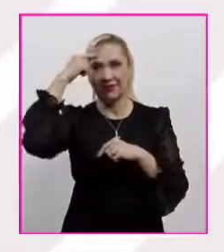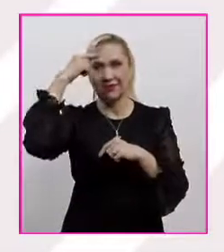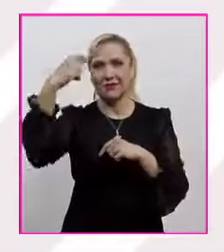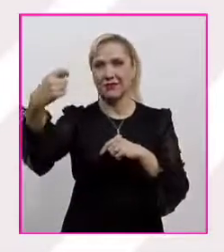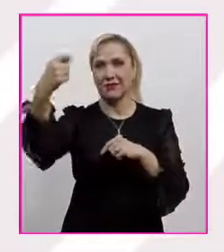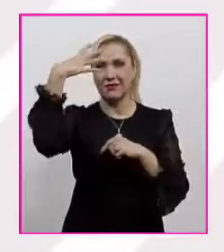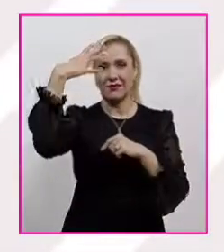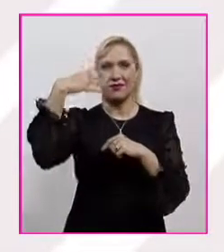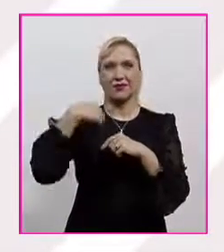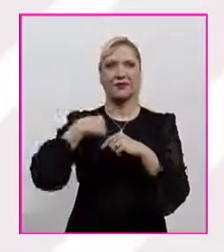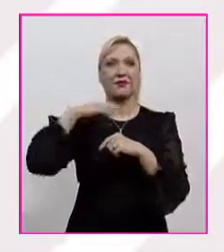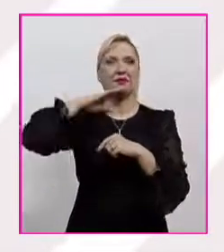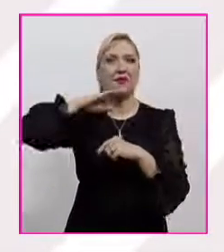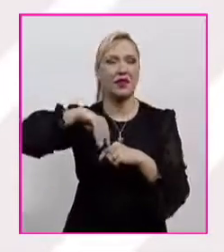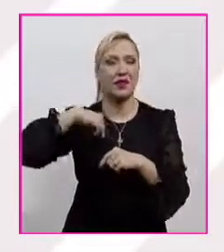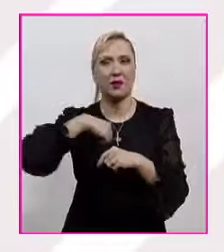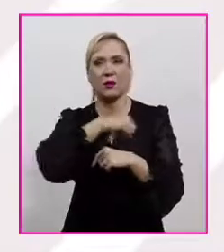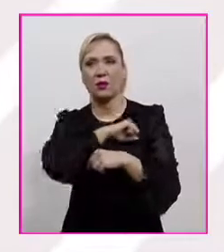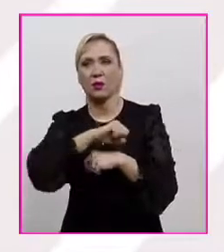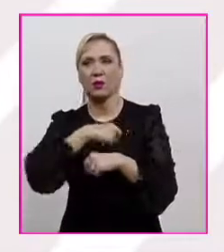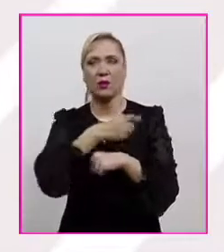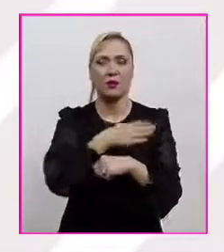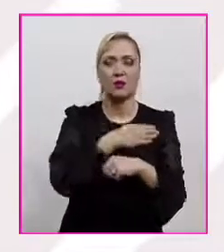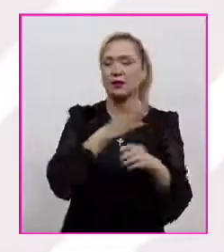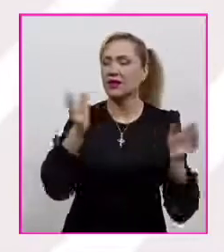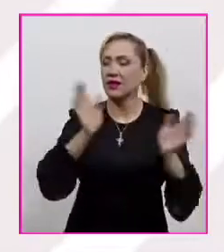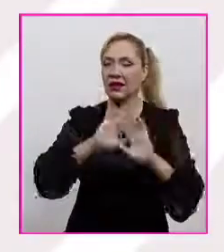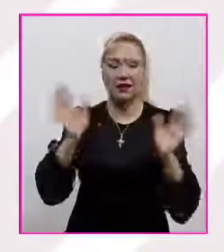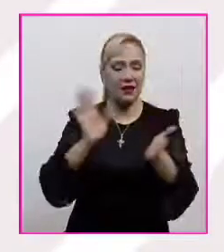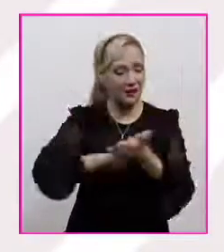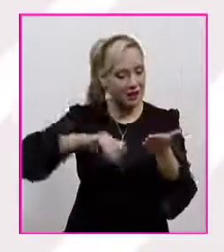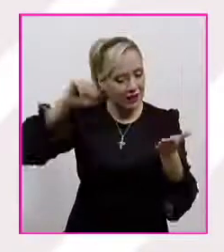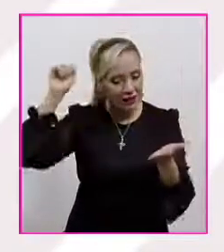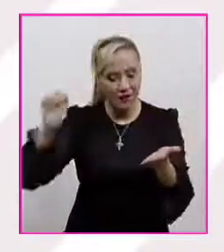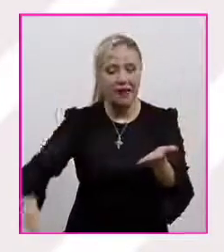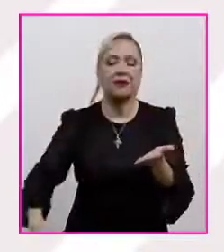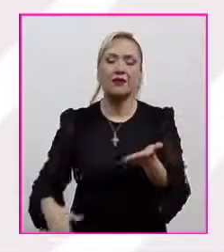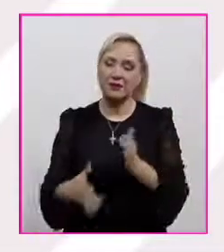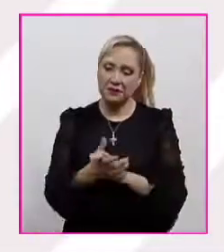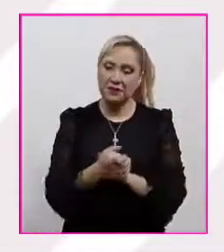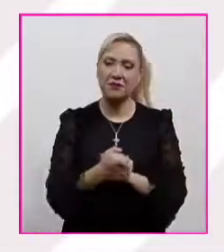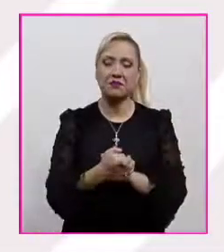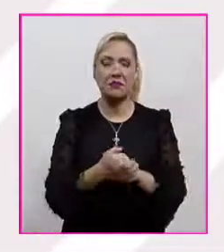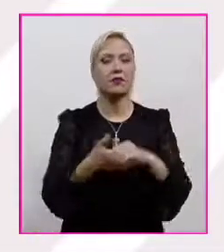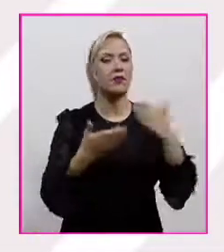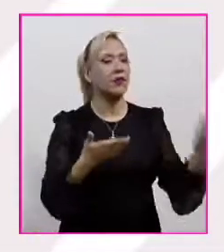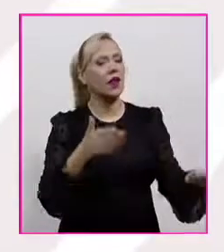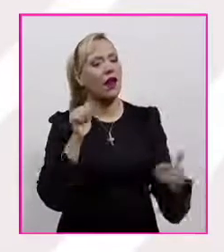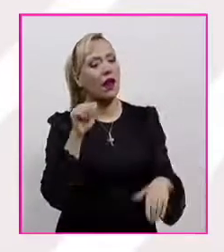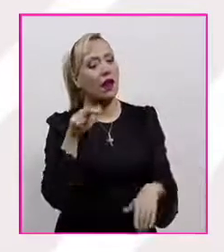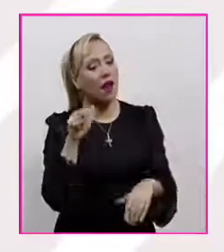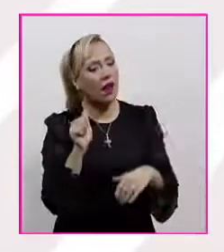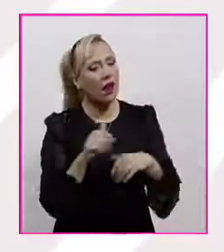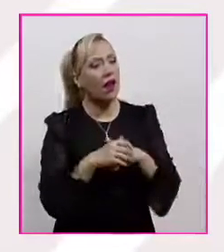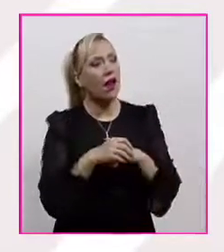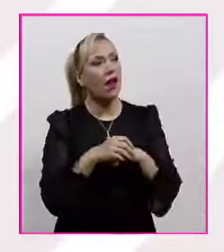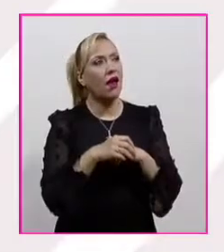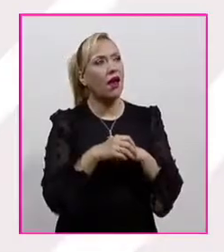la situación y eliminar estos discursos de odio, más bien visibilizar. Ana,